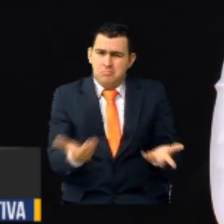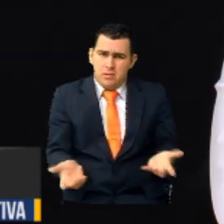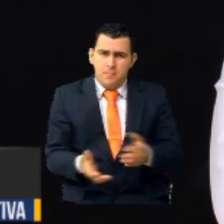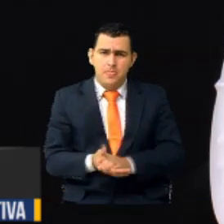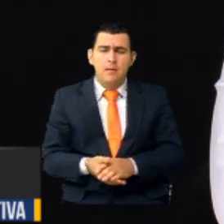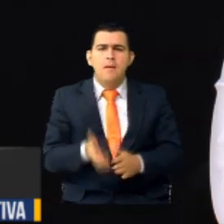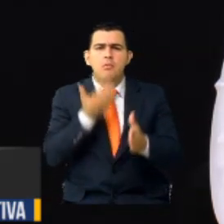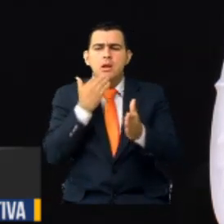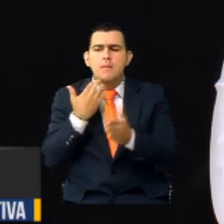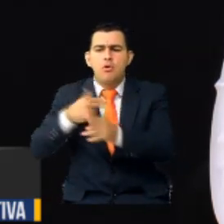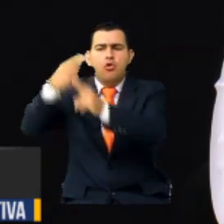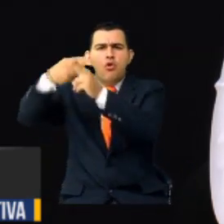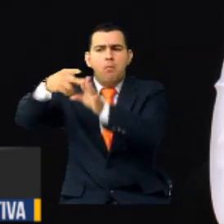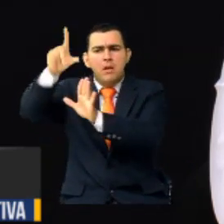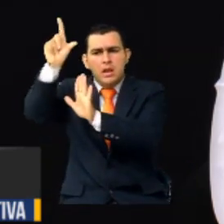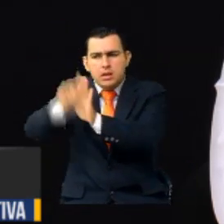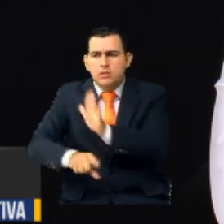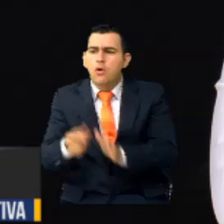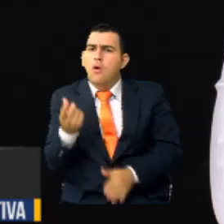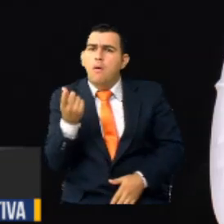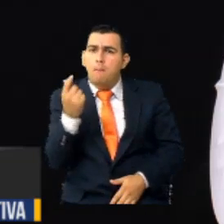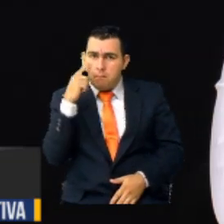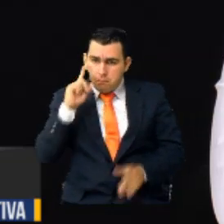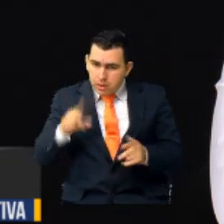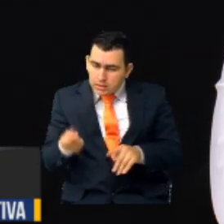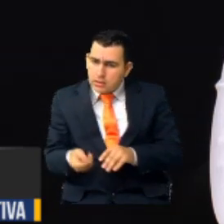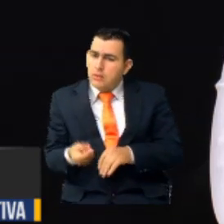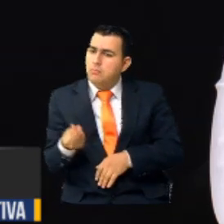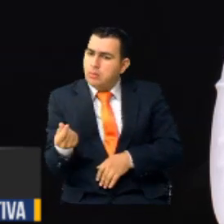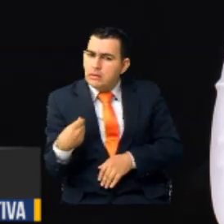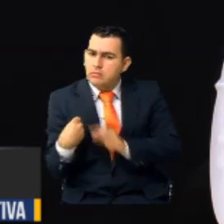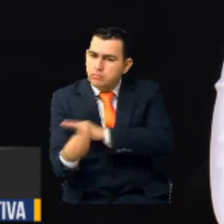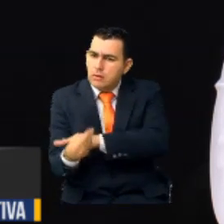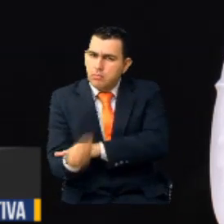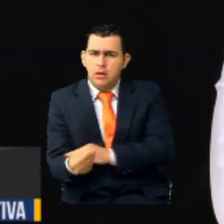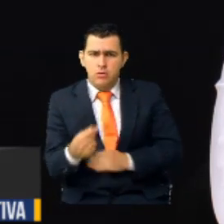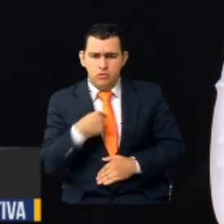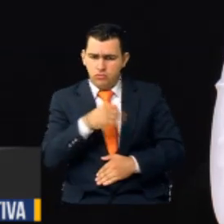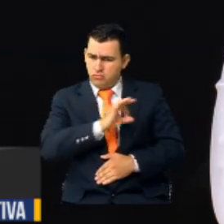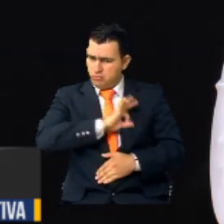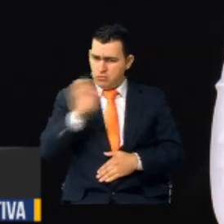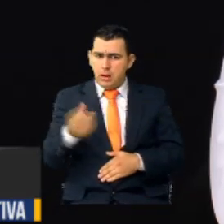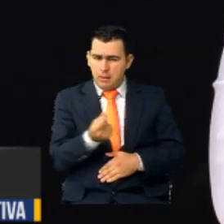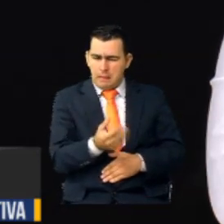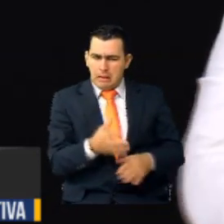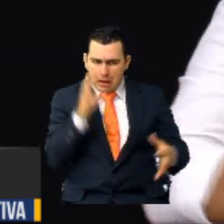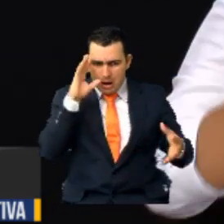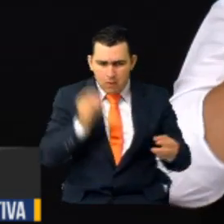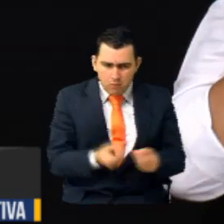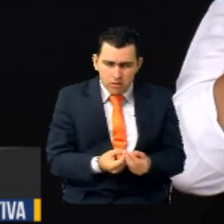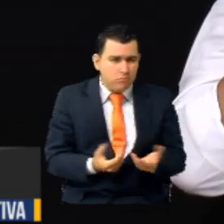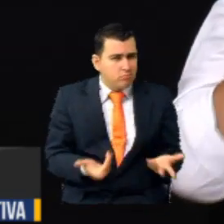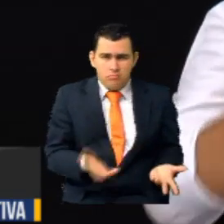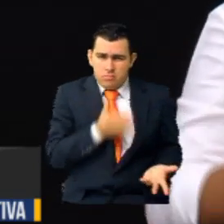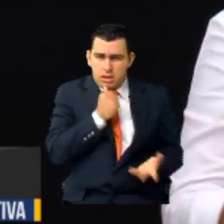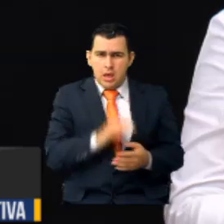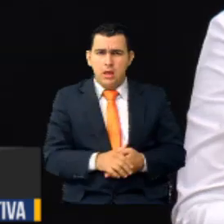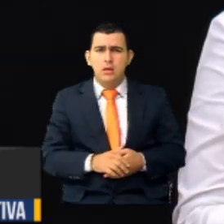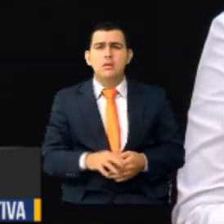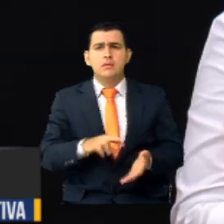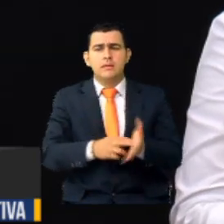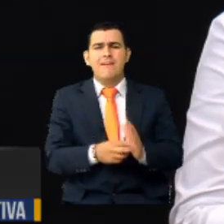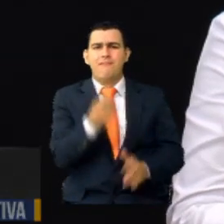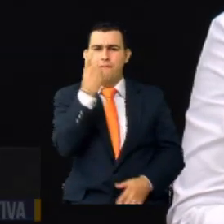lista de los otros consejos para ofrecerle dinero, que es una manera también de agredir, de hacer guerra sucia, hemos sido nosotros. Entonces uno se requiere tener la suficiente autoridad